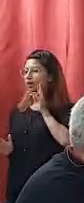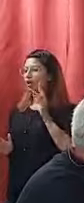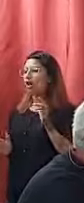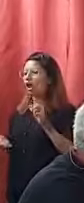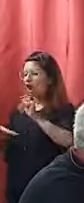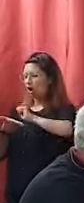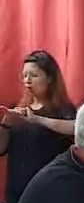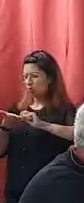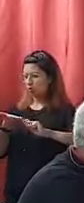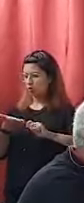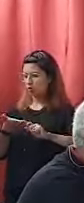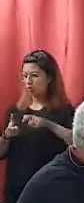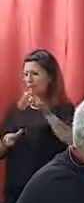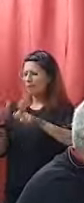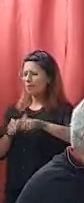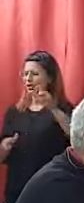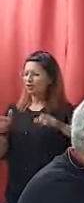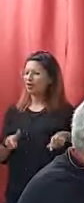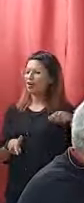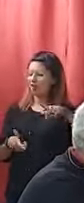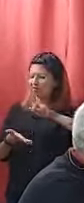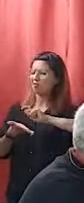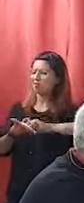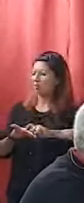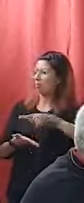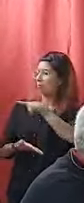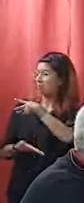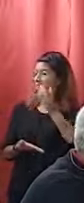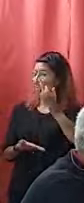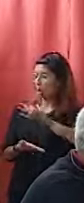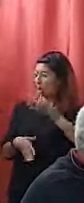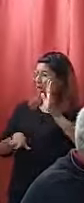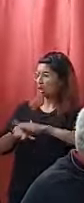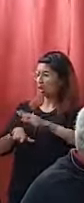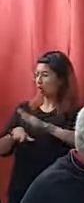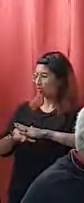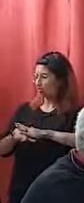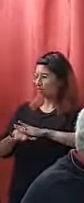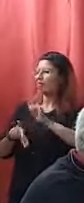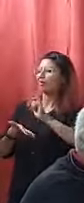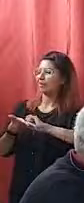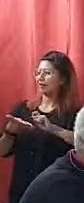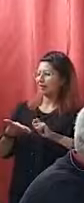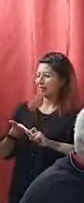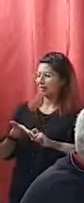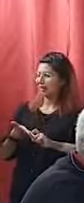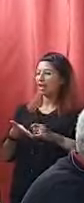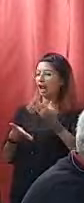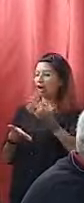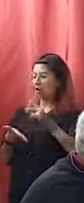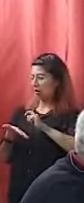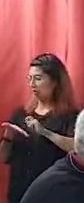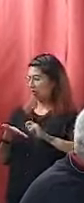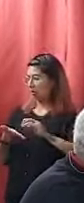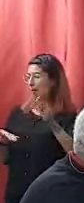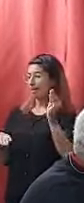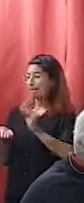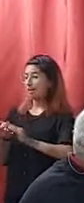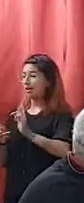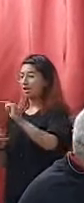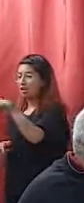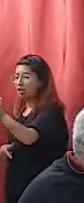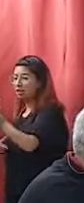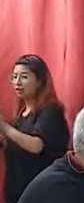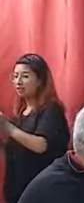registro de ciudadanos recicladores y recirculadores de materiales sólidos, urbanos, contaminantes del medio ambiente y un registro de